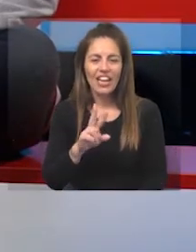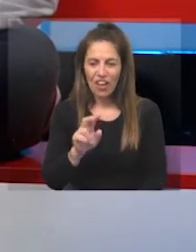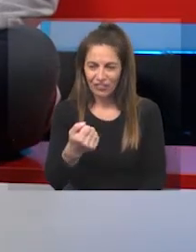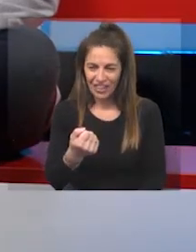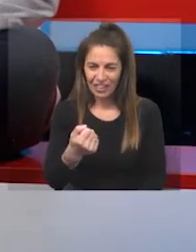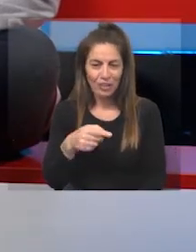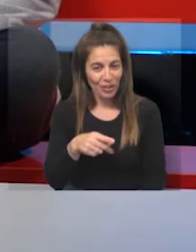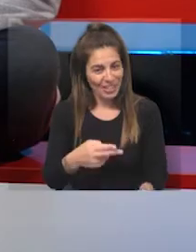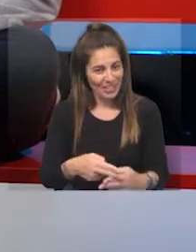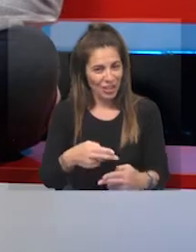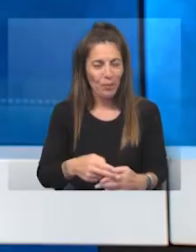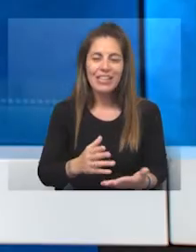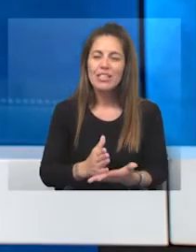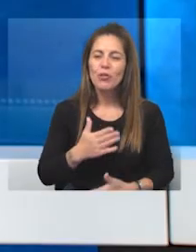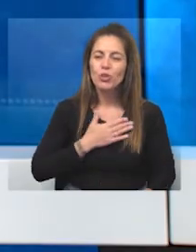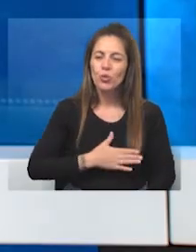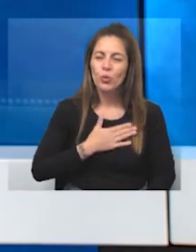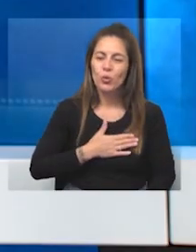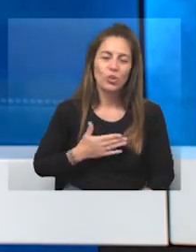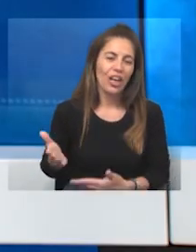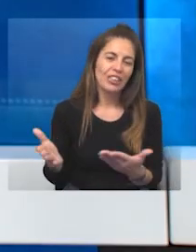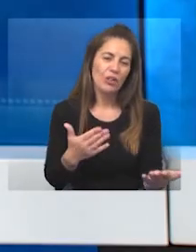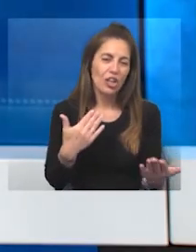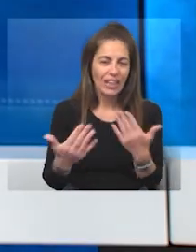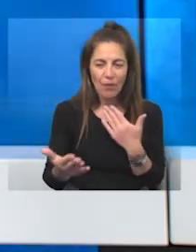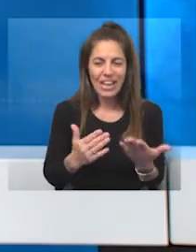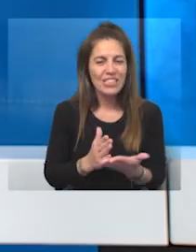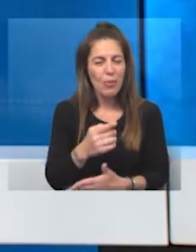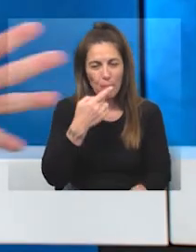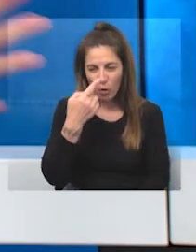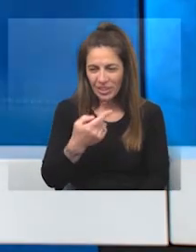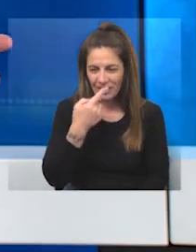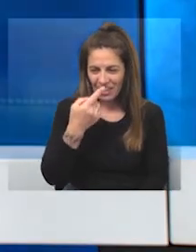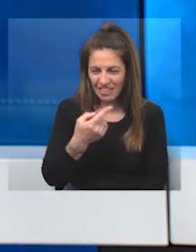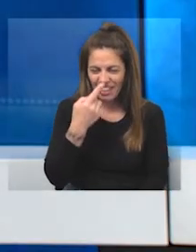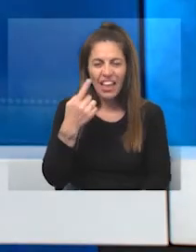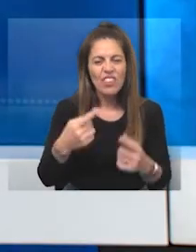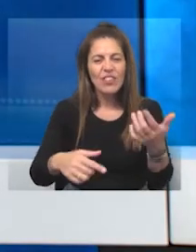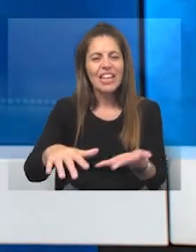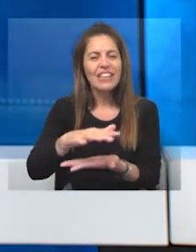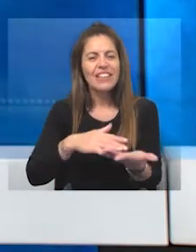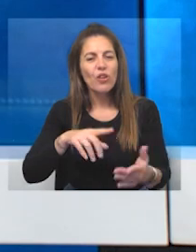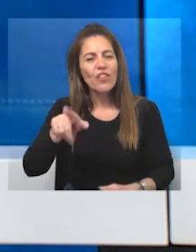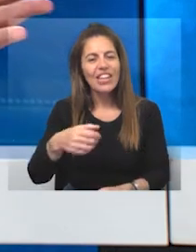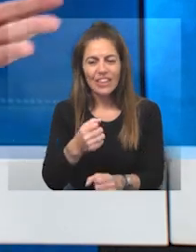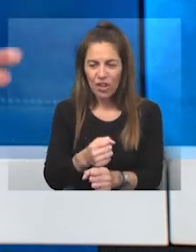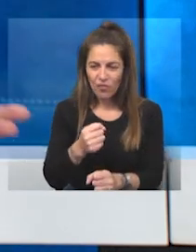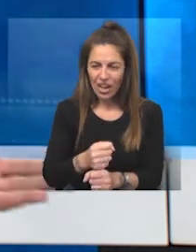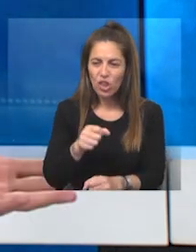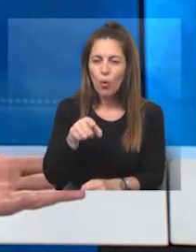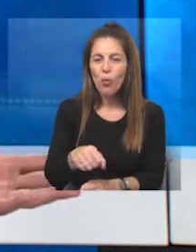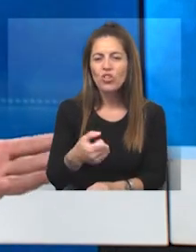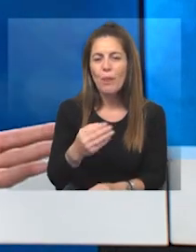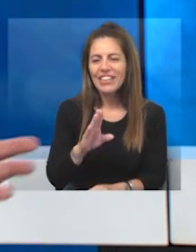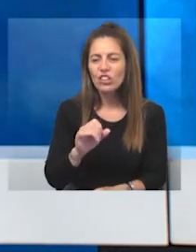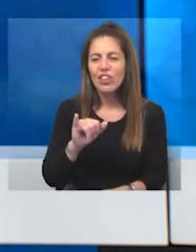nada menos exactamente siempre es un gusto recibirlos eh y charlar con ustedes siempre es muy interesante desde distintas áreas ustedes vienen trabajando No vos aparecio desde